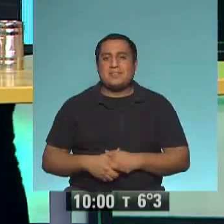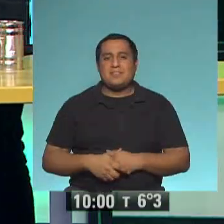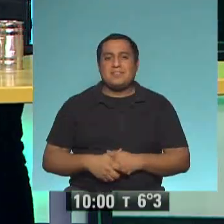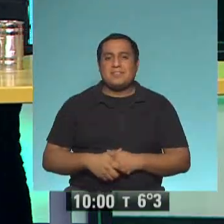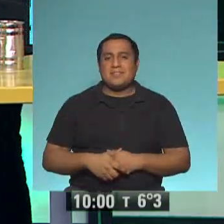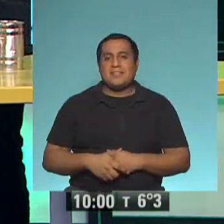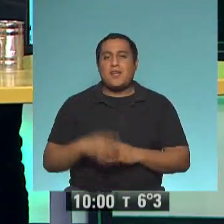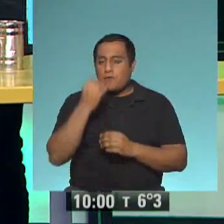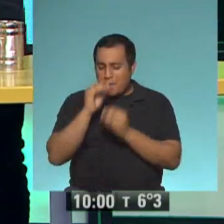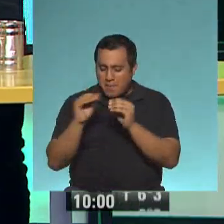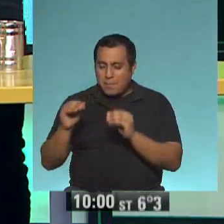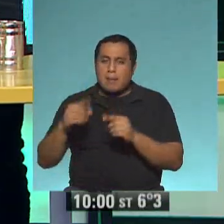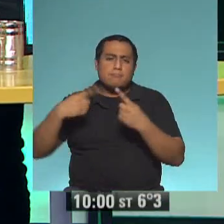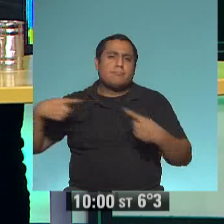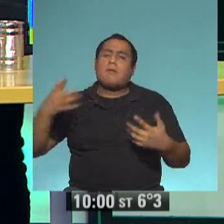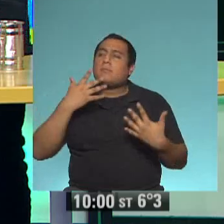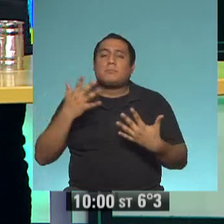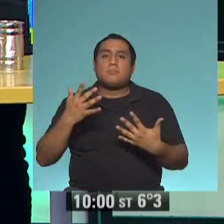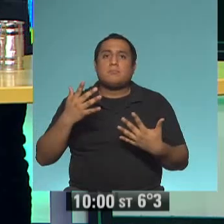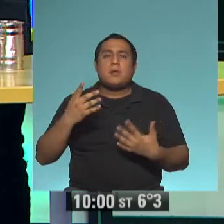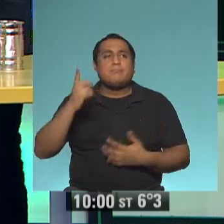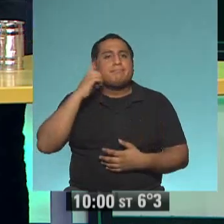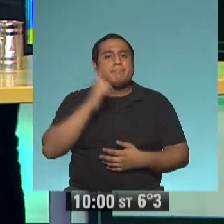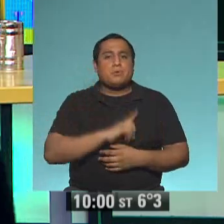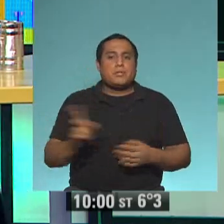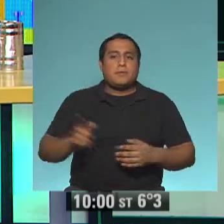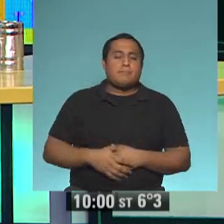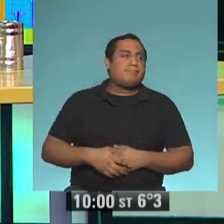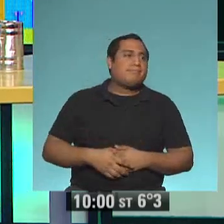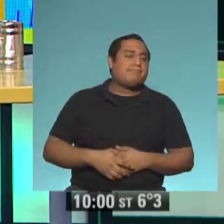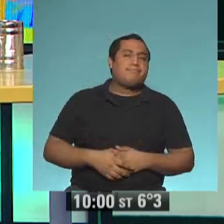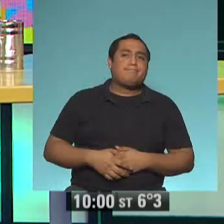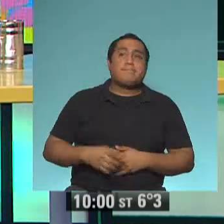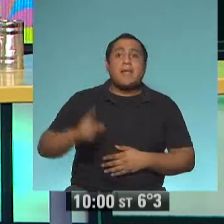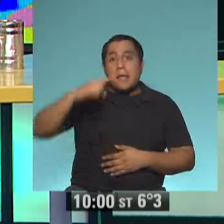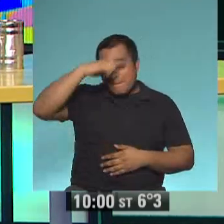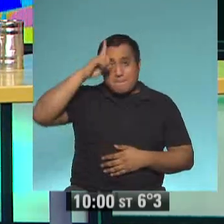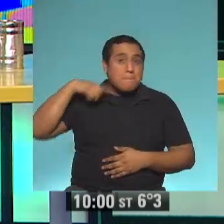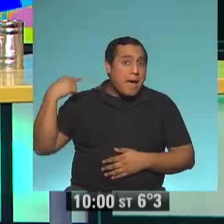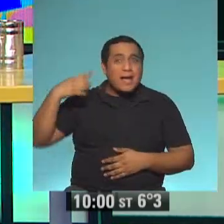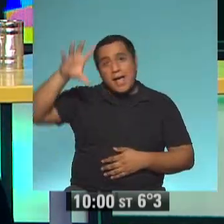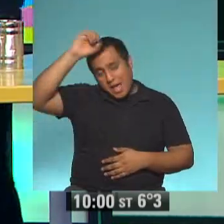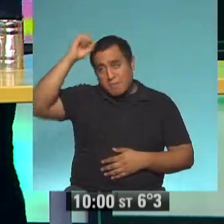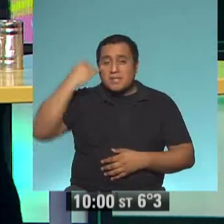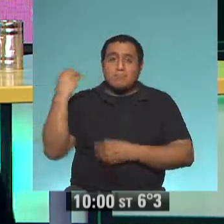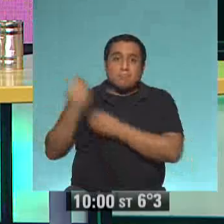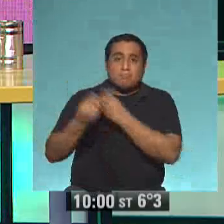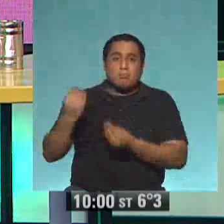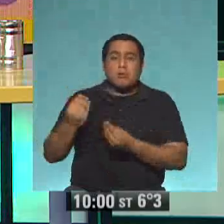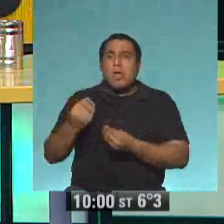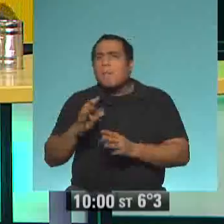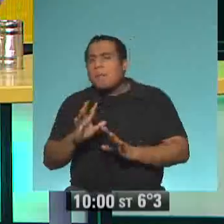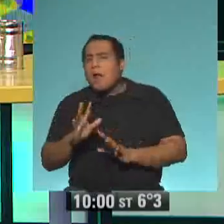pusiste flores, qué lindo. Ay, chicos, no te puedo creer. ¿Qué pasó? No te puedo creer. ¿Qué pasó? Ya están ahí, Maga y Emi. No me digas que están Maga y Emi. Sí. Ay, no, pero